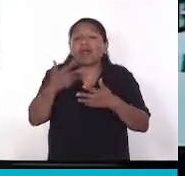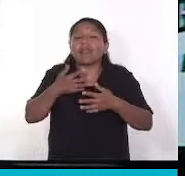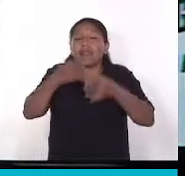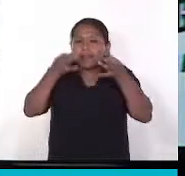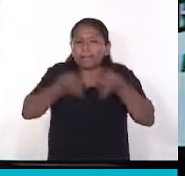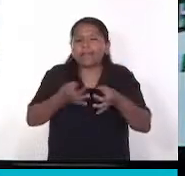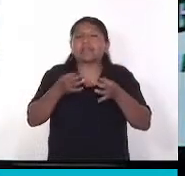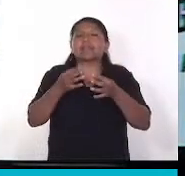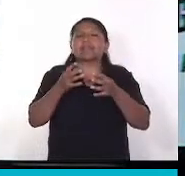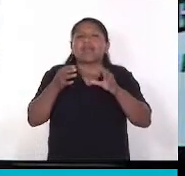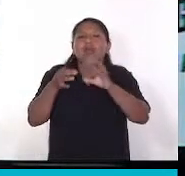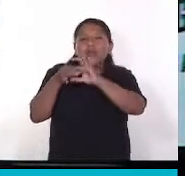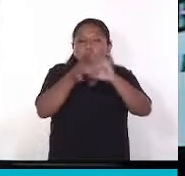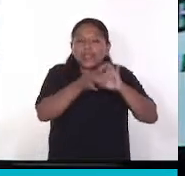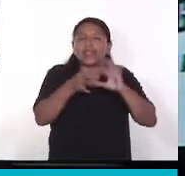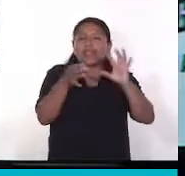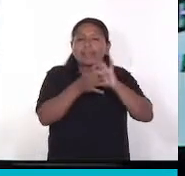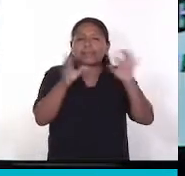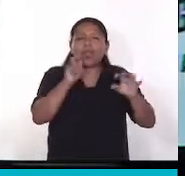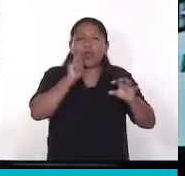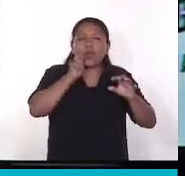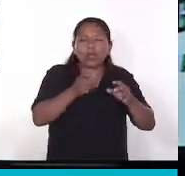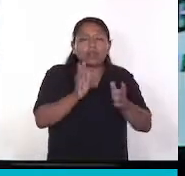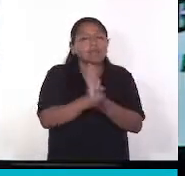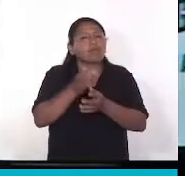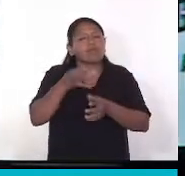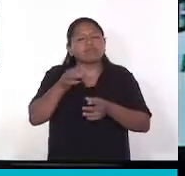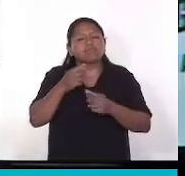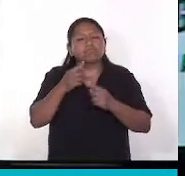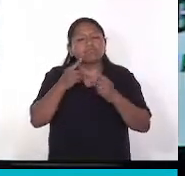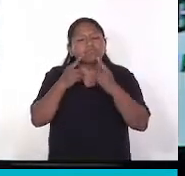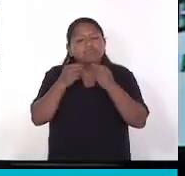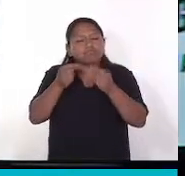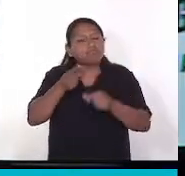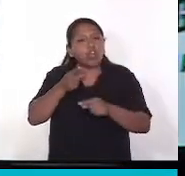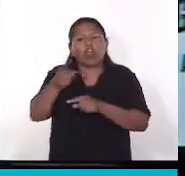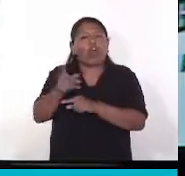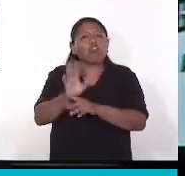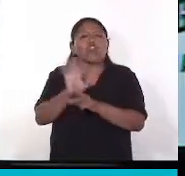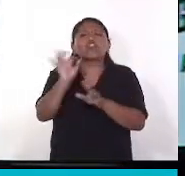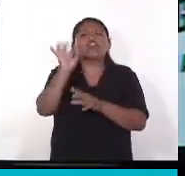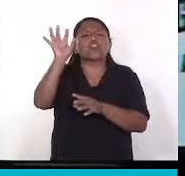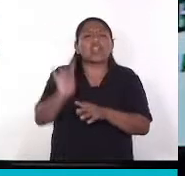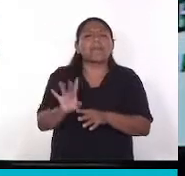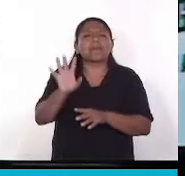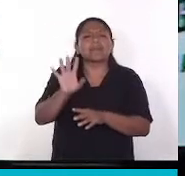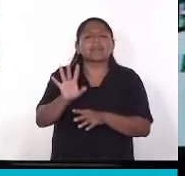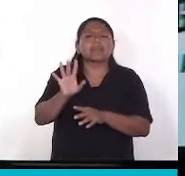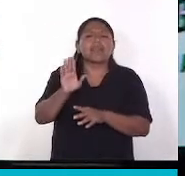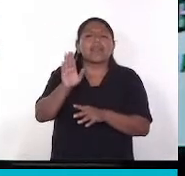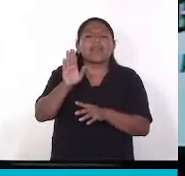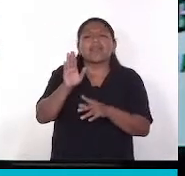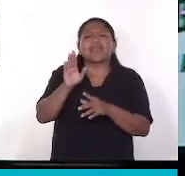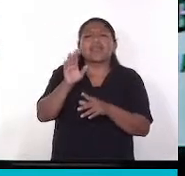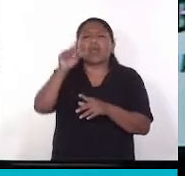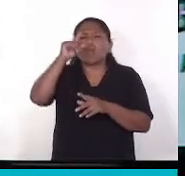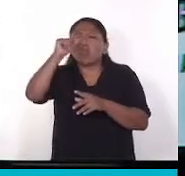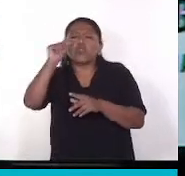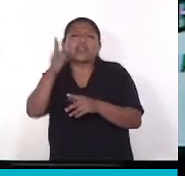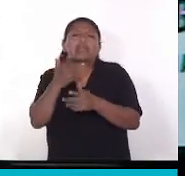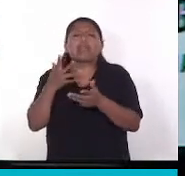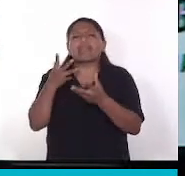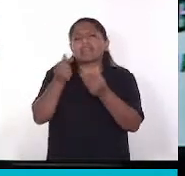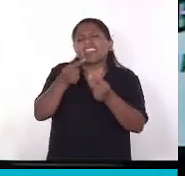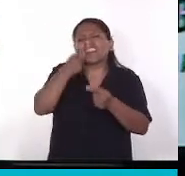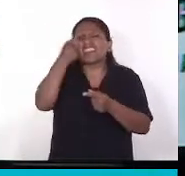Ucrania unida, independiente, tenemos que repudiar no solo a los oligarcas restauracionistas de Putin, que defienden